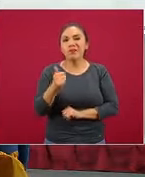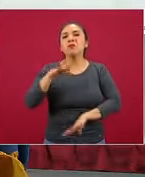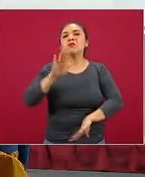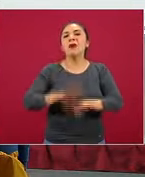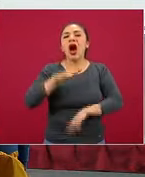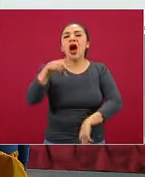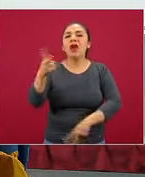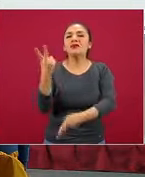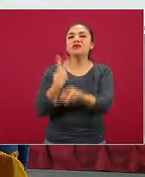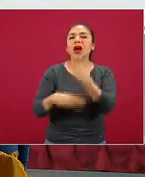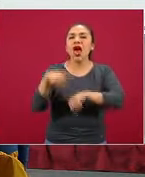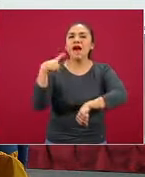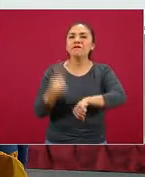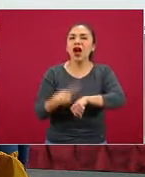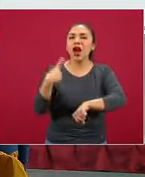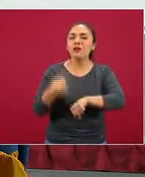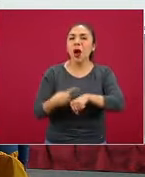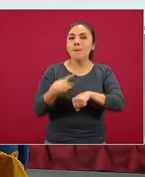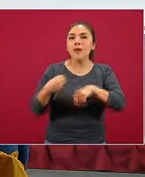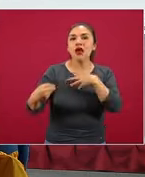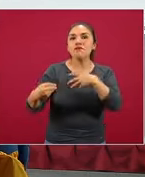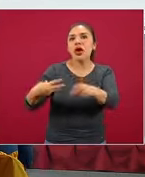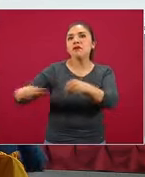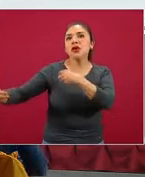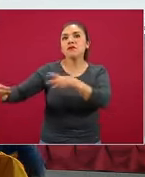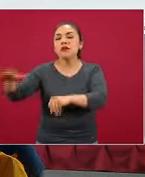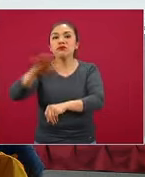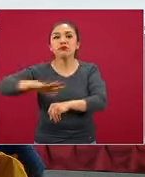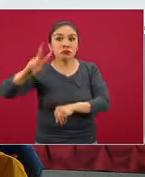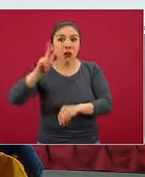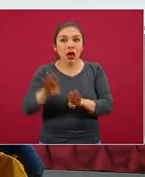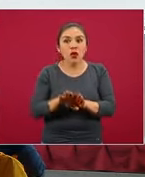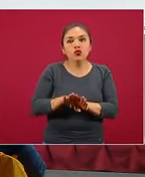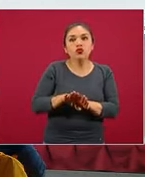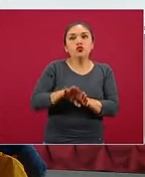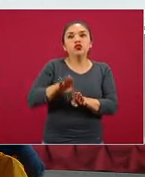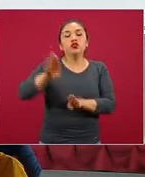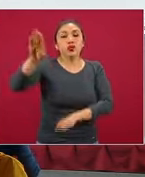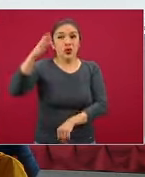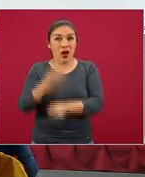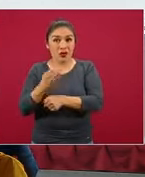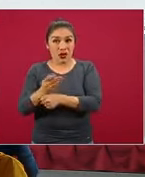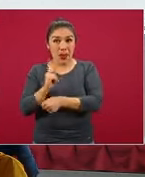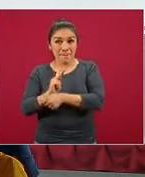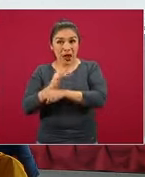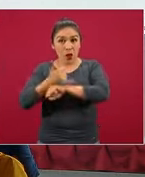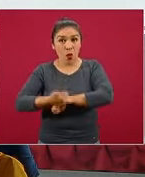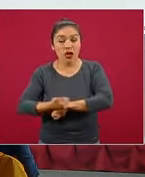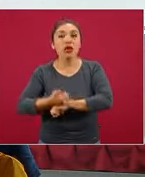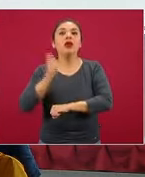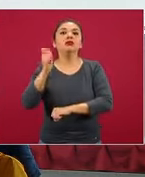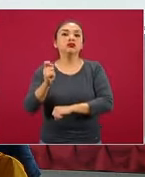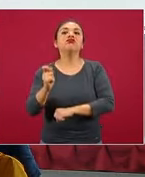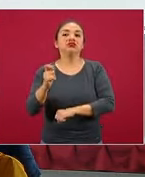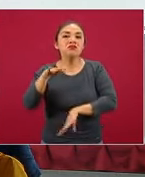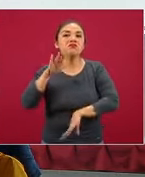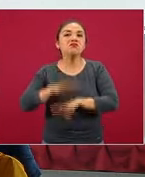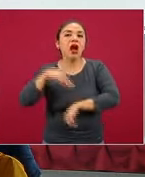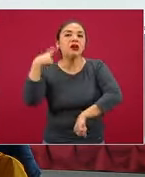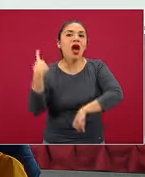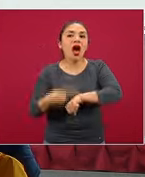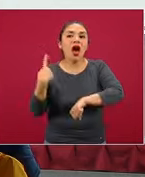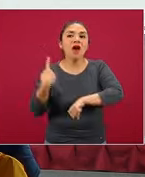incremento en esta transmisión y vemos claramente pues cómo Paraguay se suma ahora sí con su epidemia y